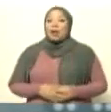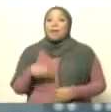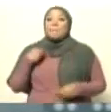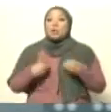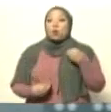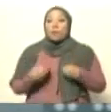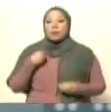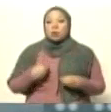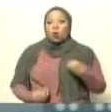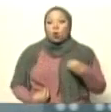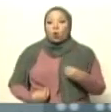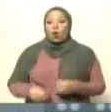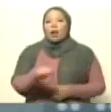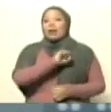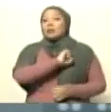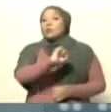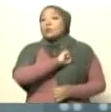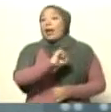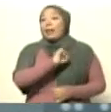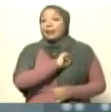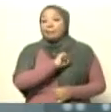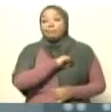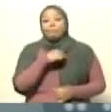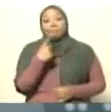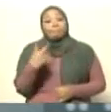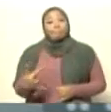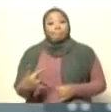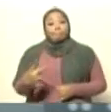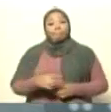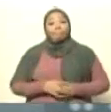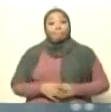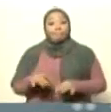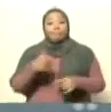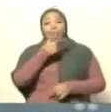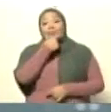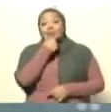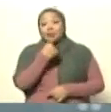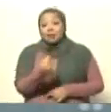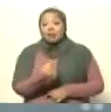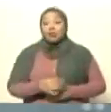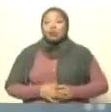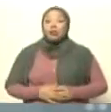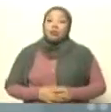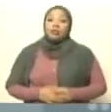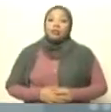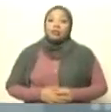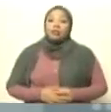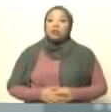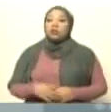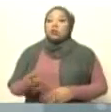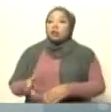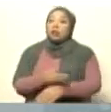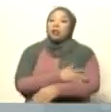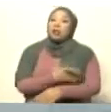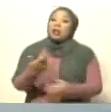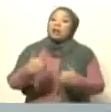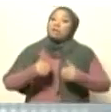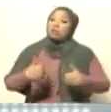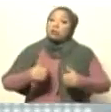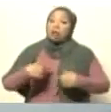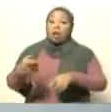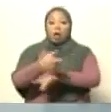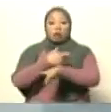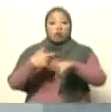hicieron su trabajo, y después era muy fácil culpar al comandante Chávez. Fue el gobierno el que lo puso, y así fue la